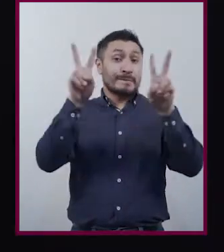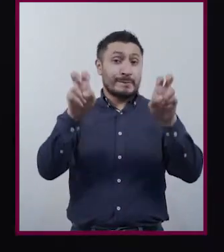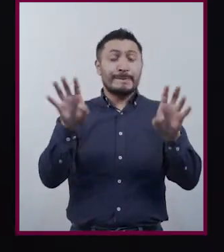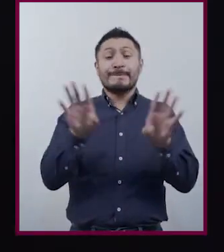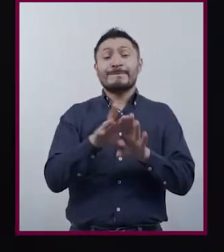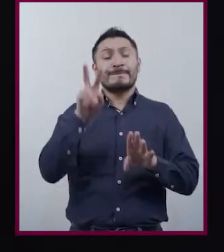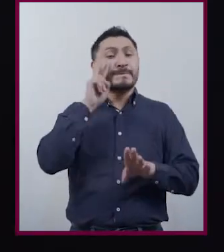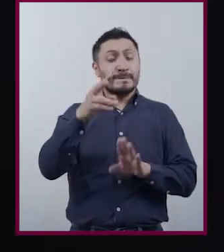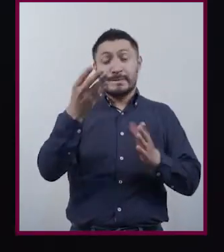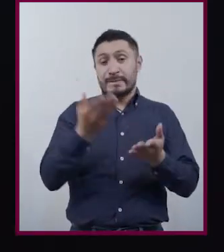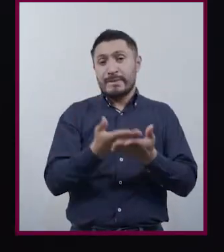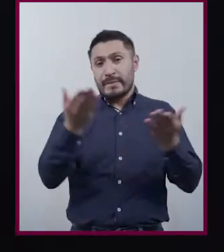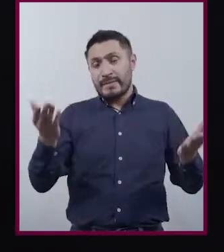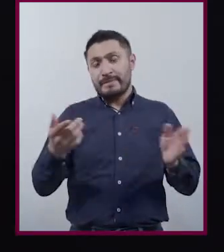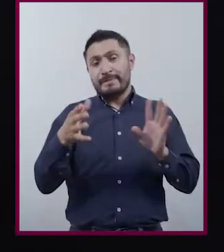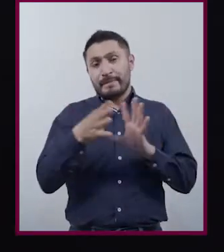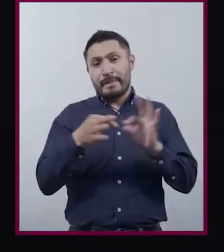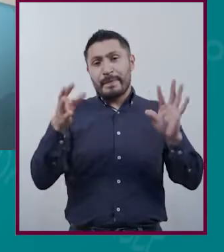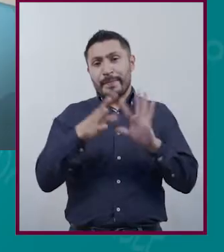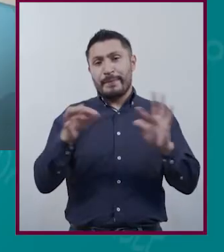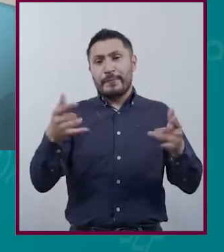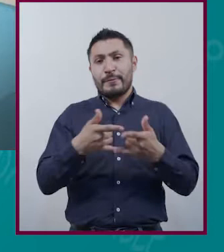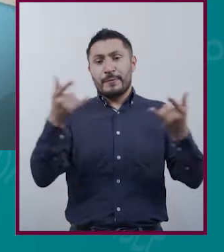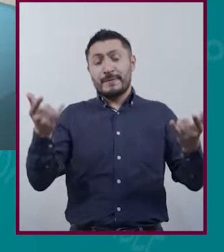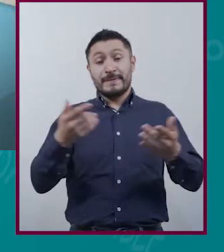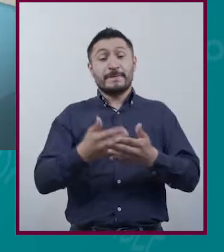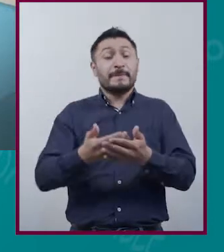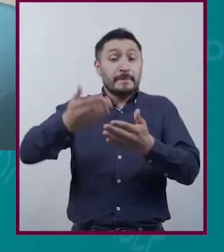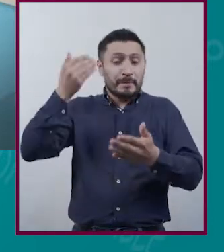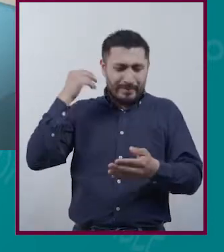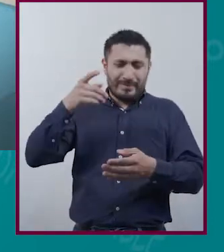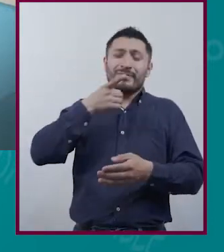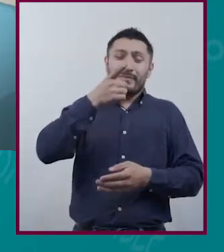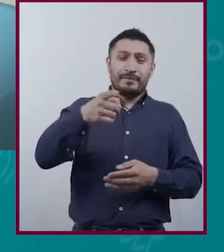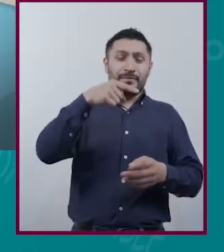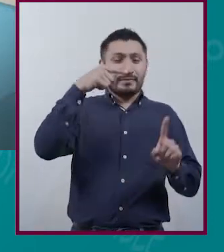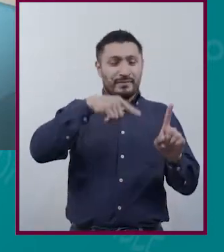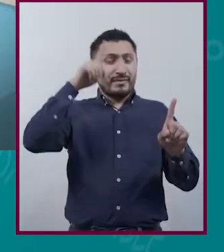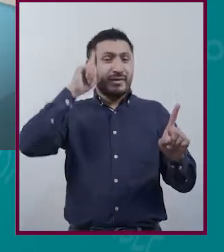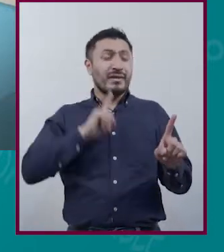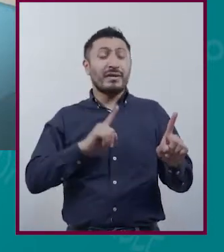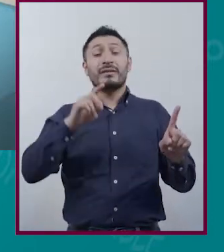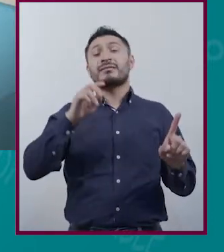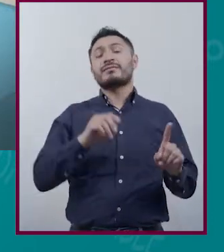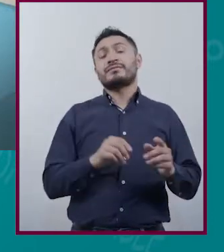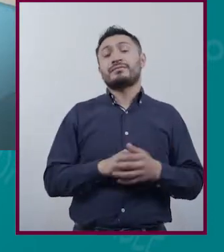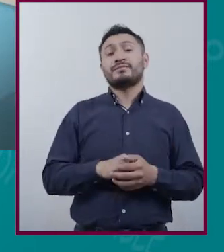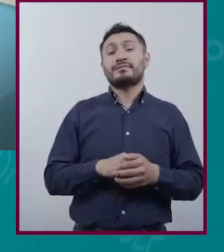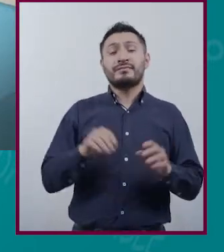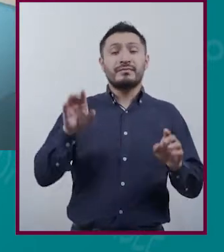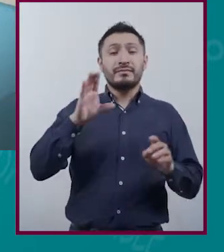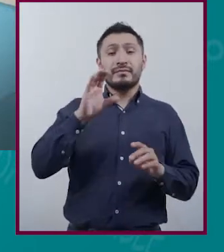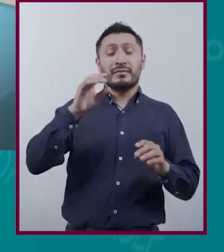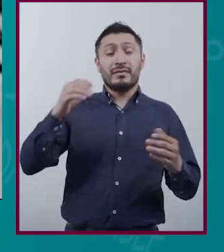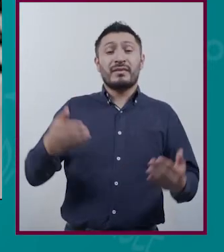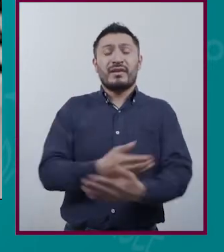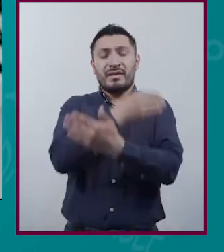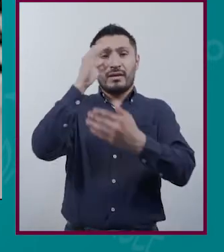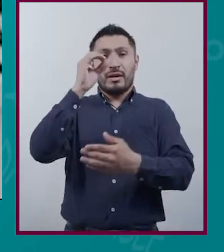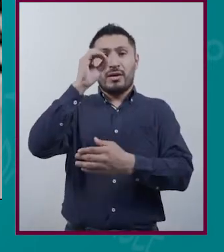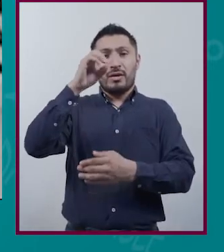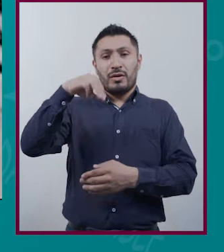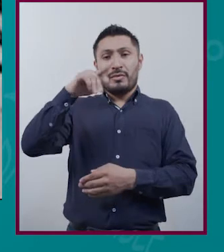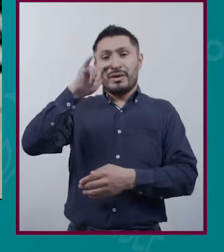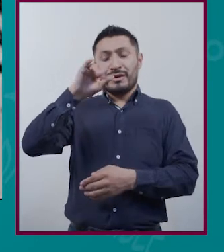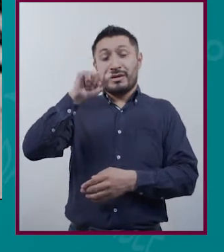te parece si enseguida te contamos su historia? Anteriormente te hemos dicho que Rosario Castellanos Figueroa era comiteca. Lo cierto es